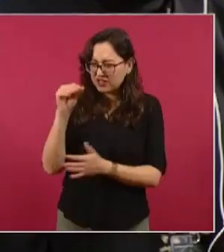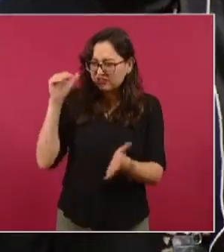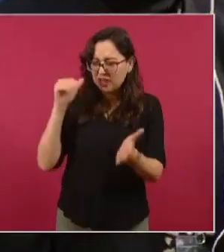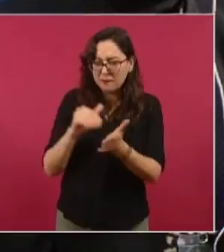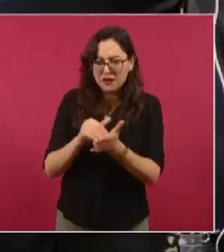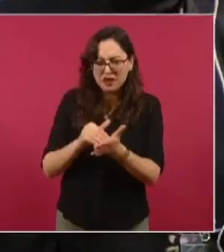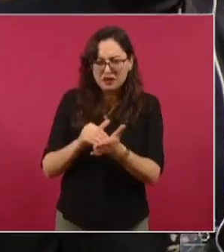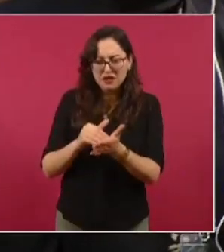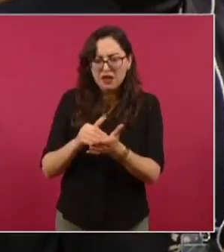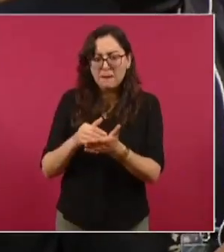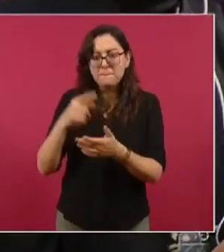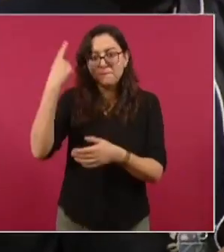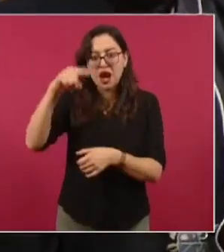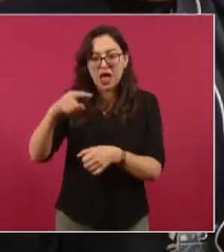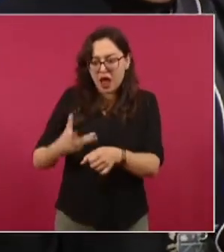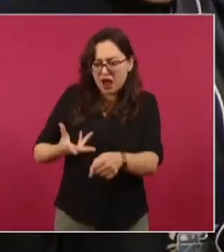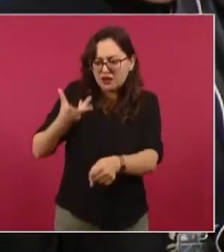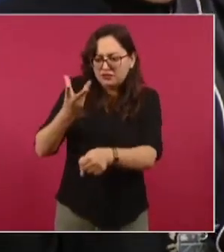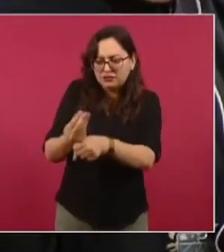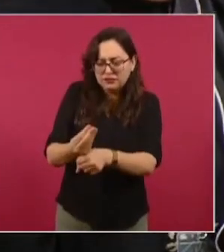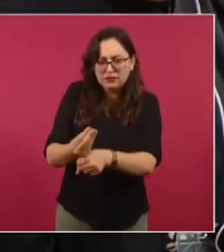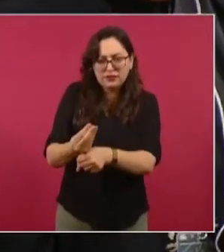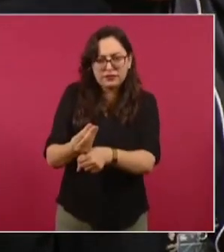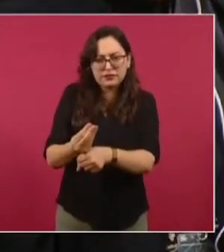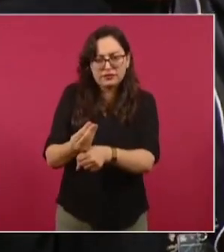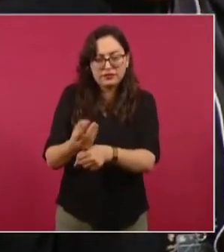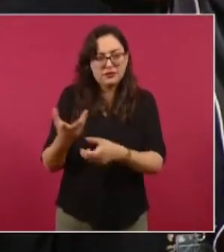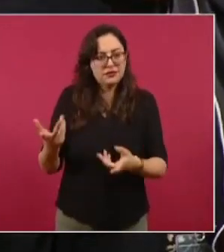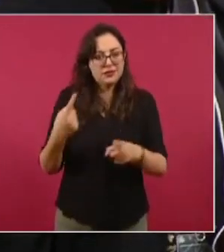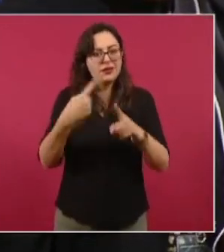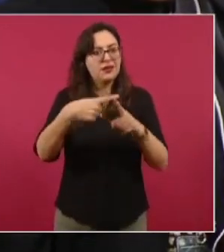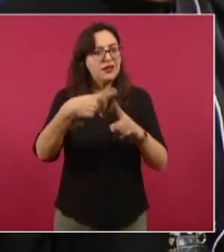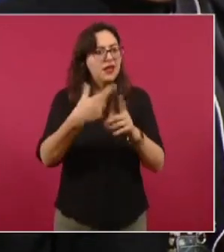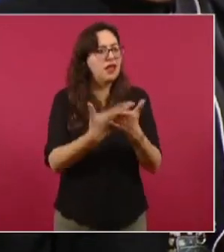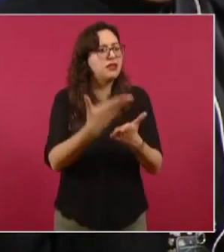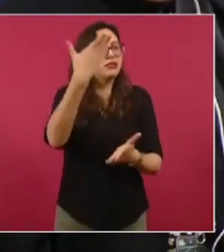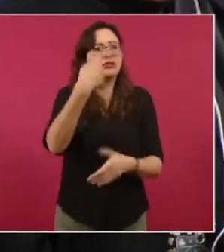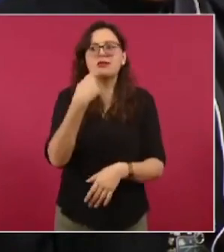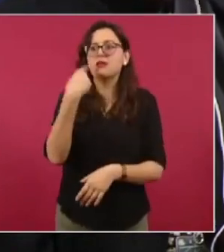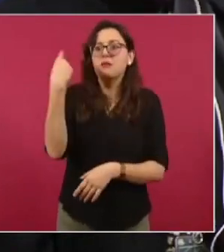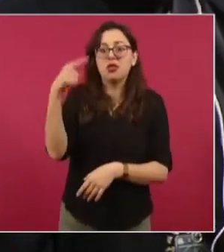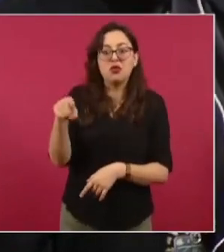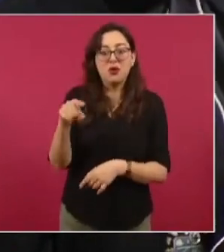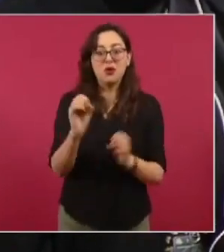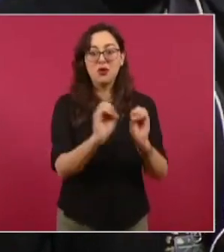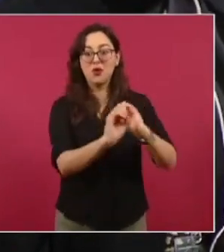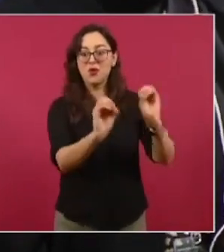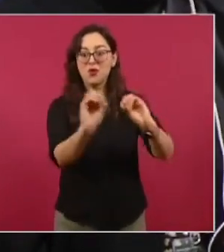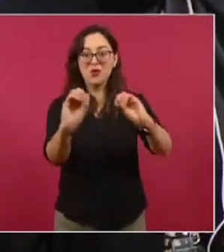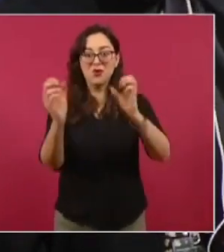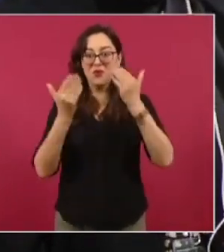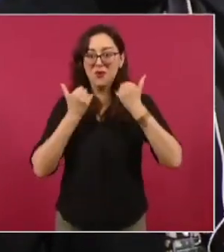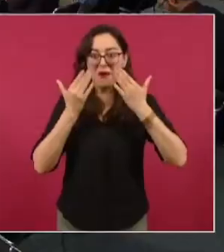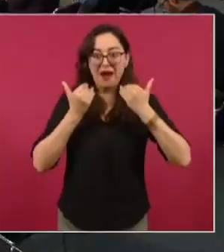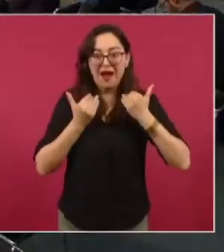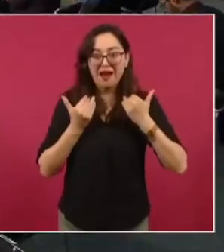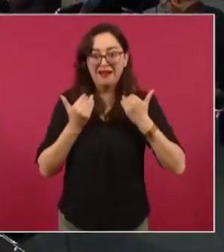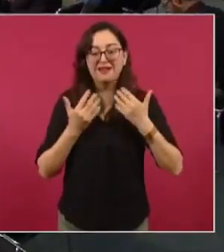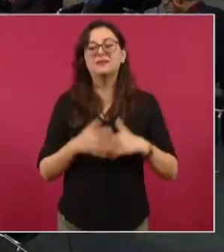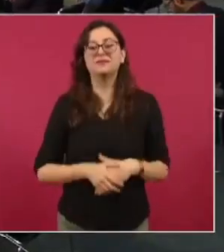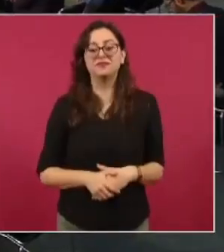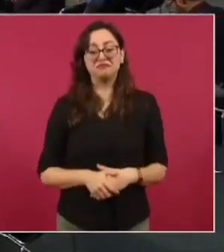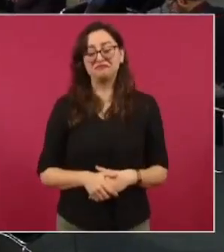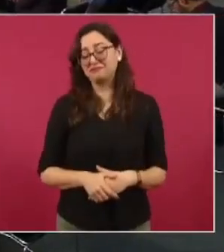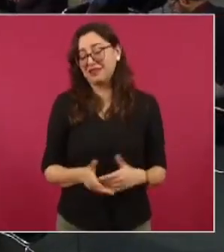cuando no hay parte acusadora cuando se le fabricaron delitos bueno pues es realmente terrible no le tienen